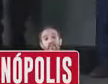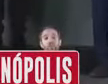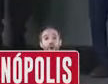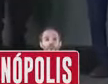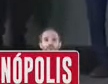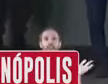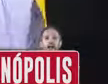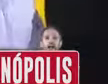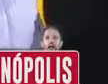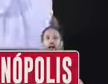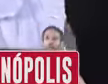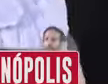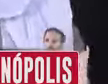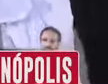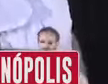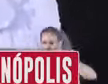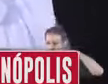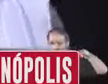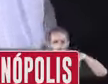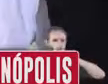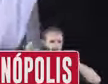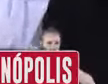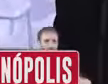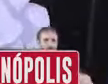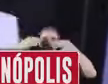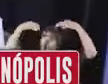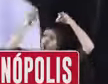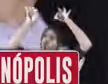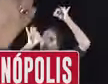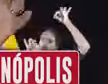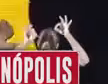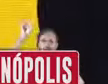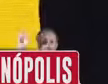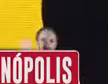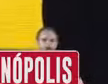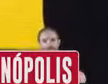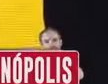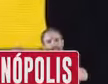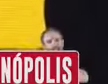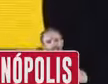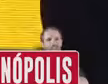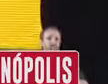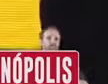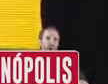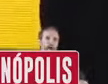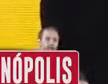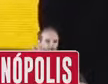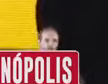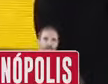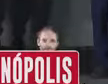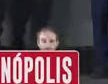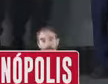escenarios móviles y retractar y si retráctiles y colgantes sobre la figueroa alcorta obviamente